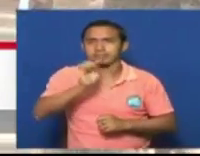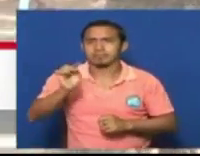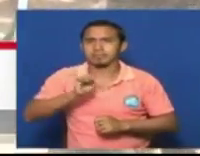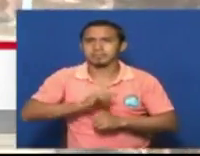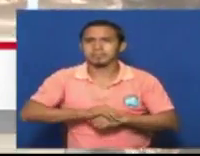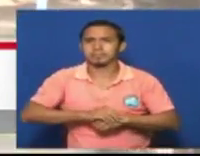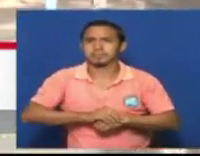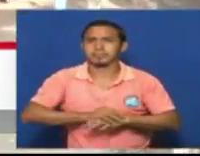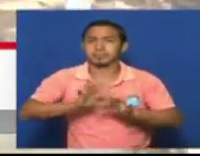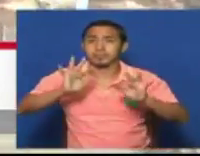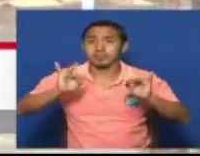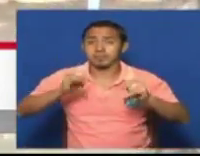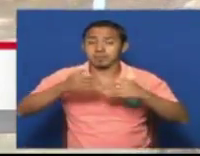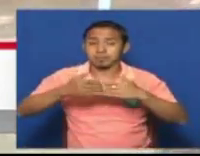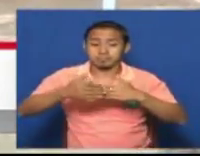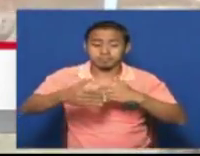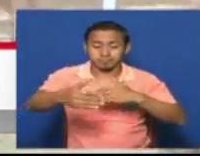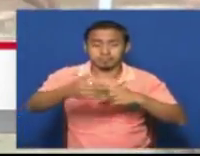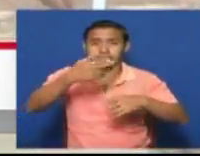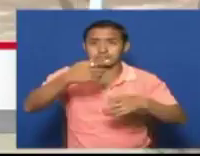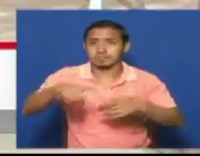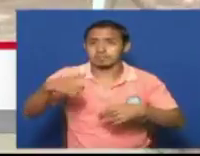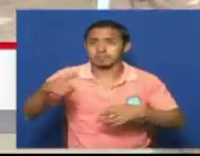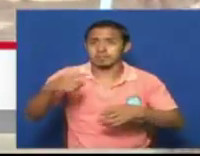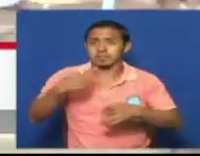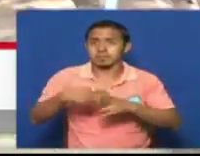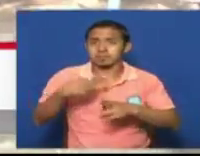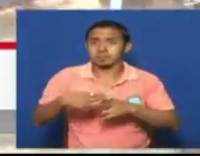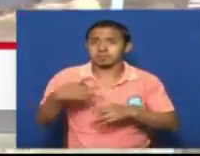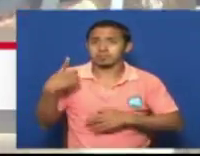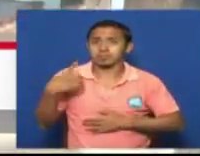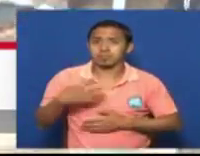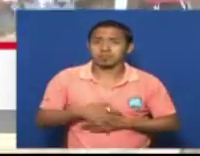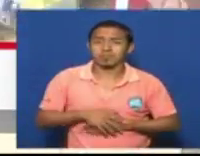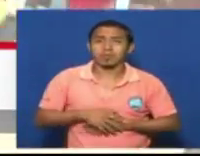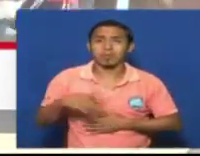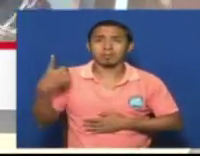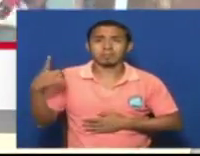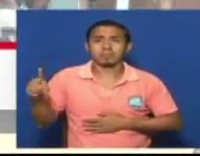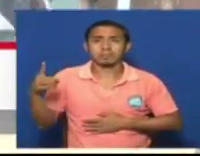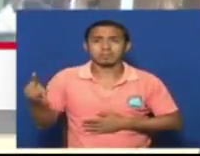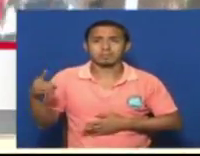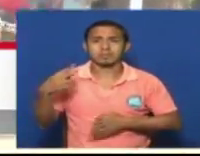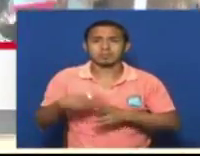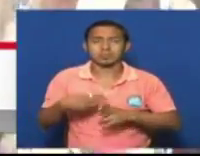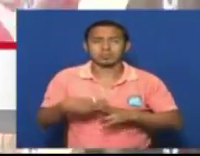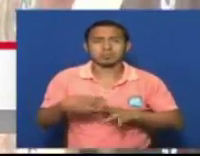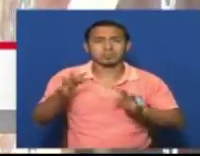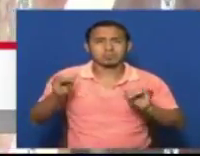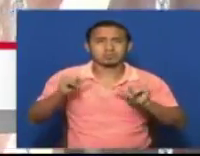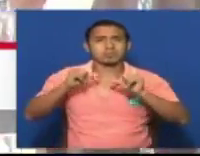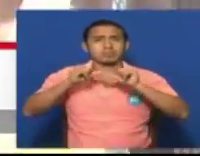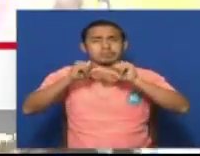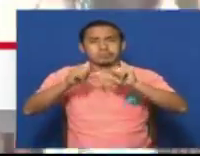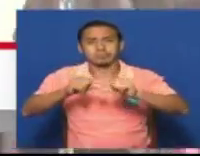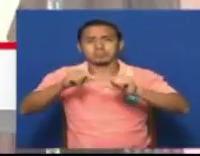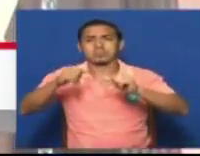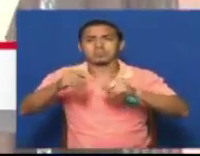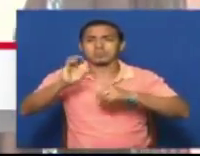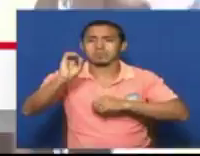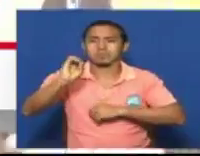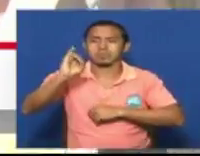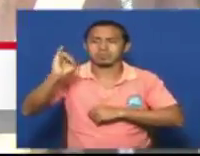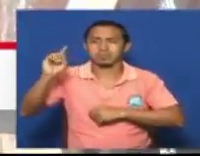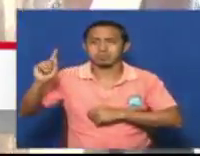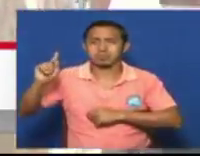manera sin así como hemos avanzado en el derecho a un hombre también hemos avanzado en la erradicación del trabajo infantil según la apec hoy te